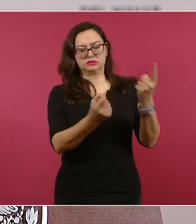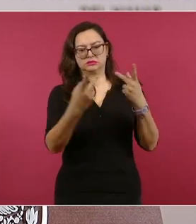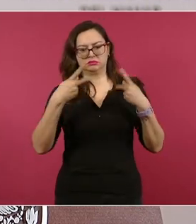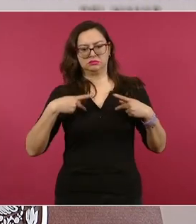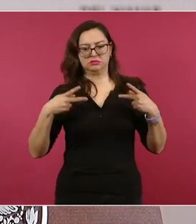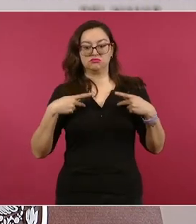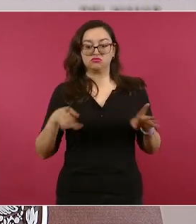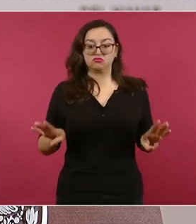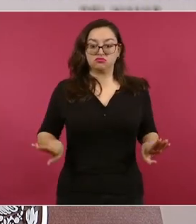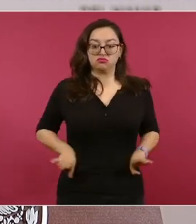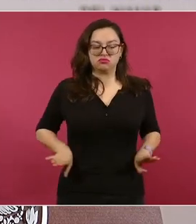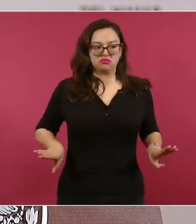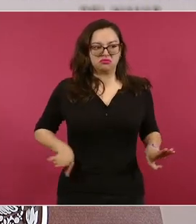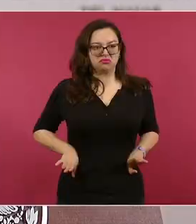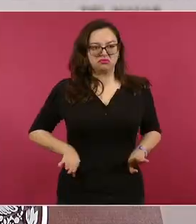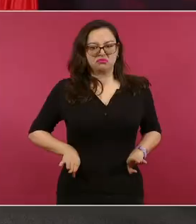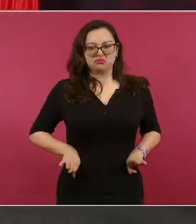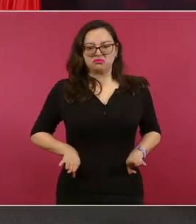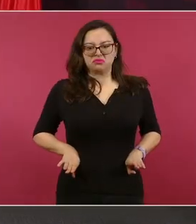pues hay que ir a la historia,